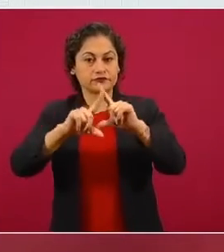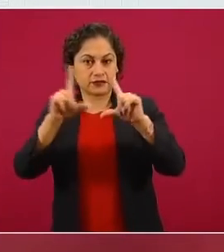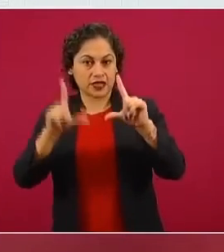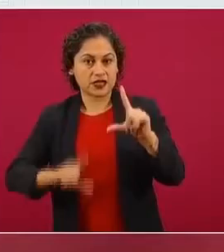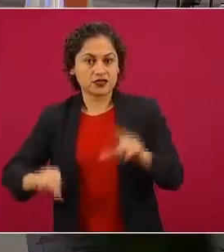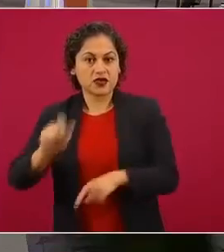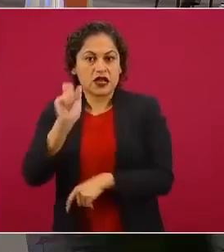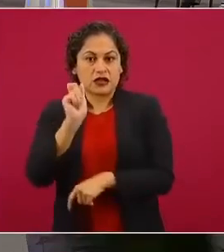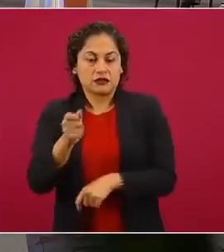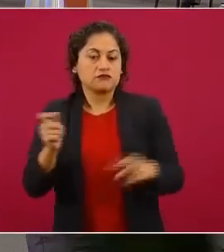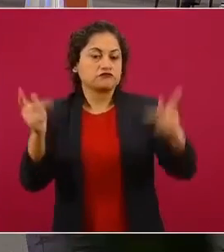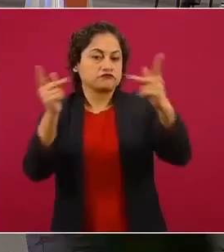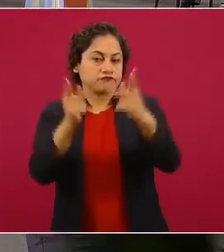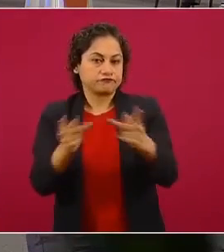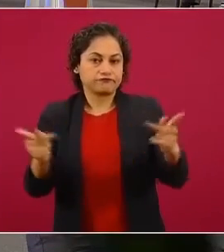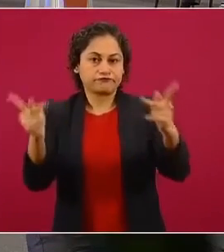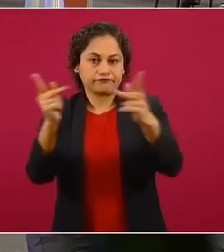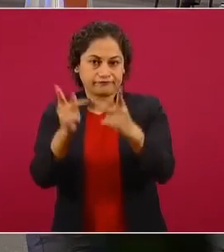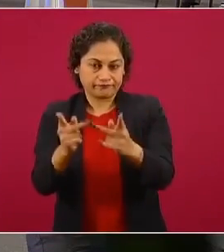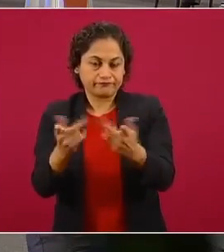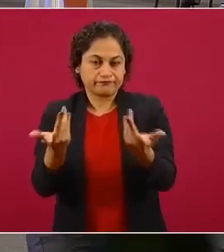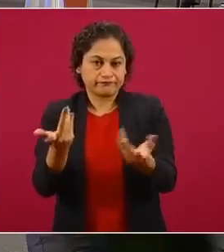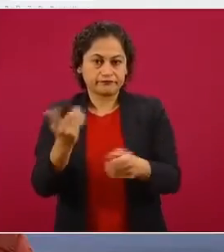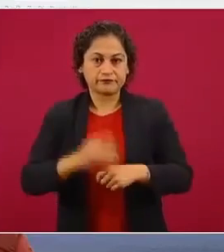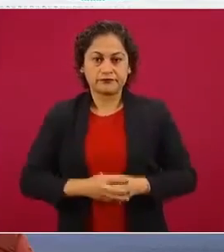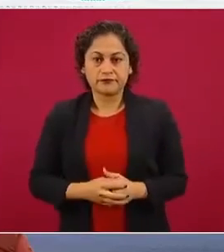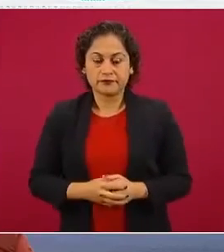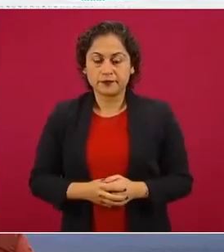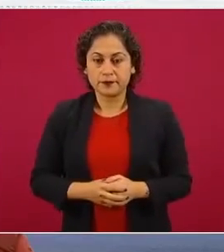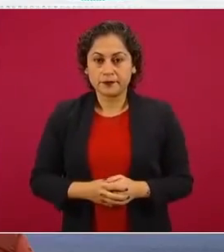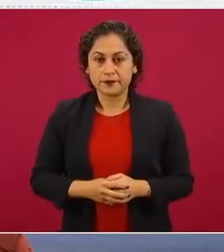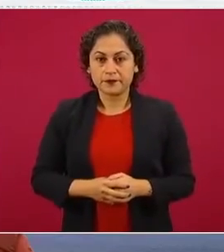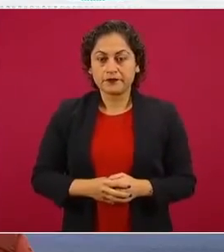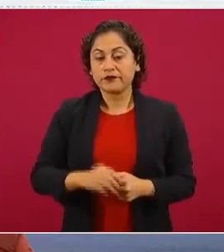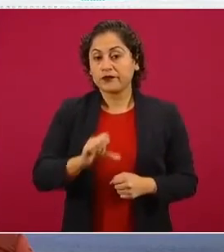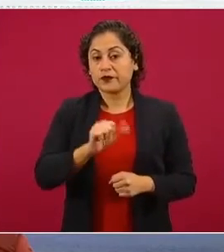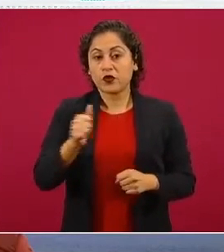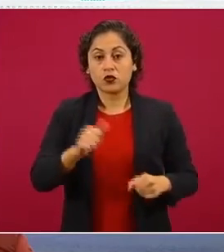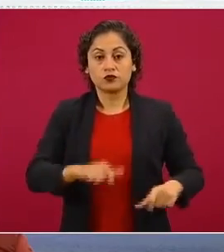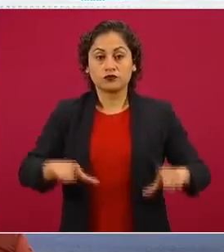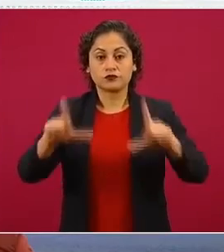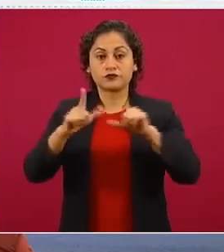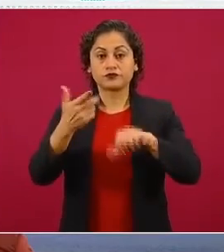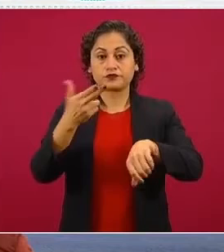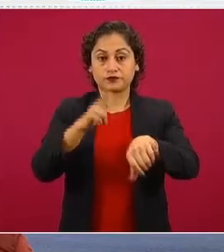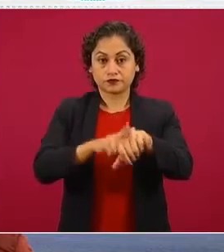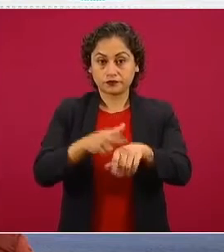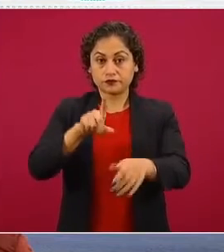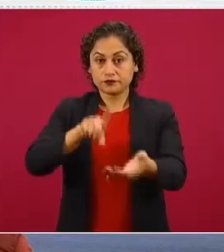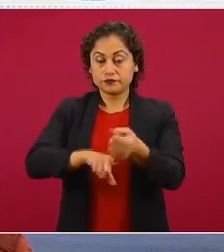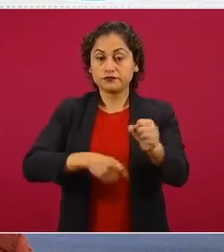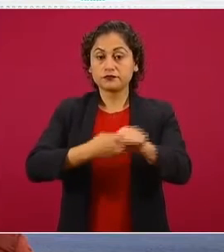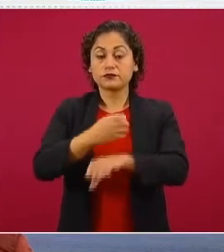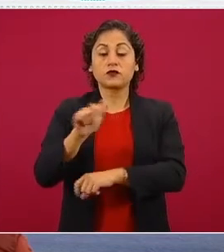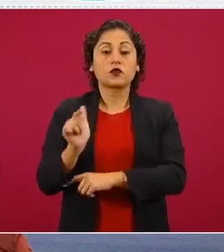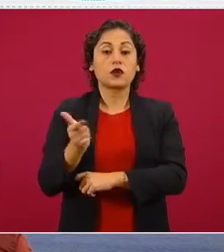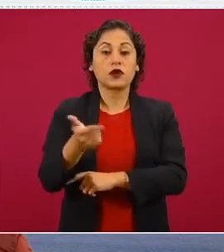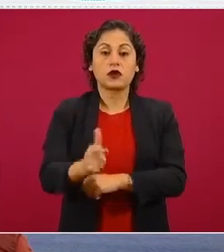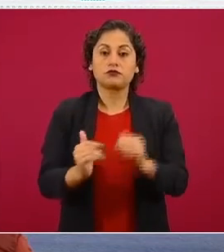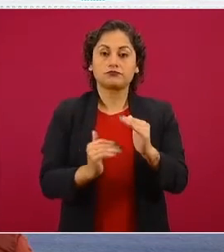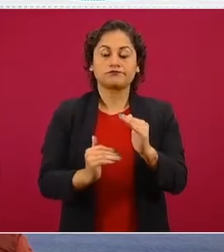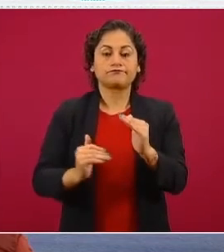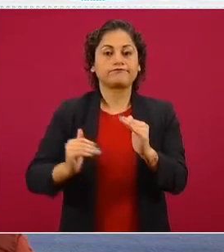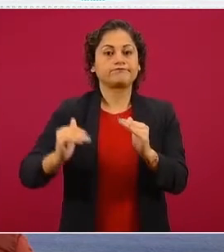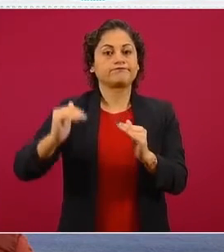decir que tienen un mismo patrón de comportamiento. La siguiente. Las hospitalizaciones en Guanajuato van a la alza. Es importante